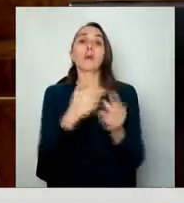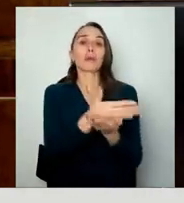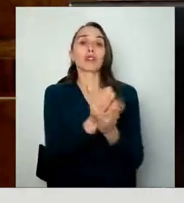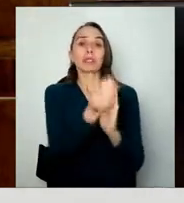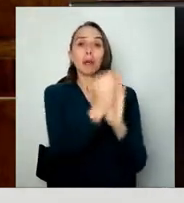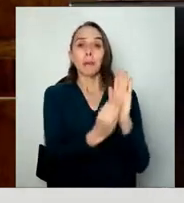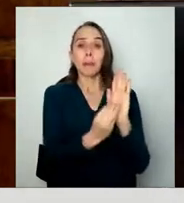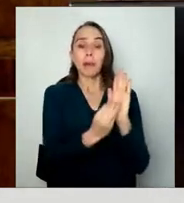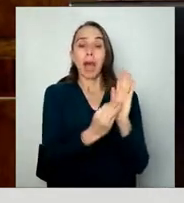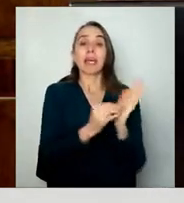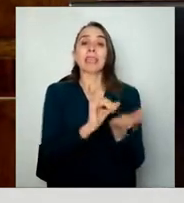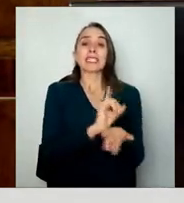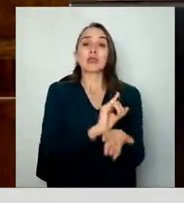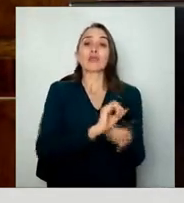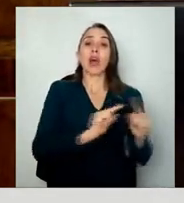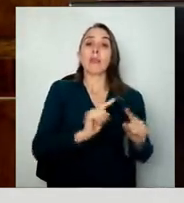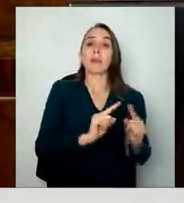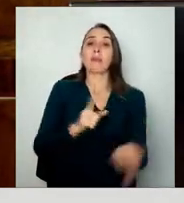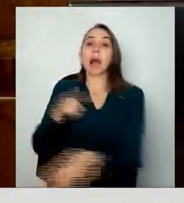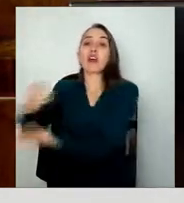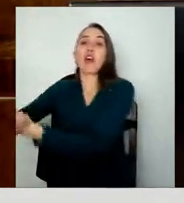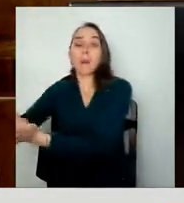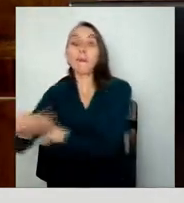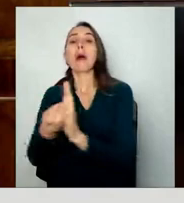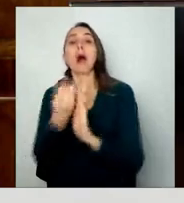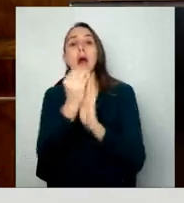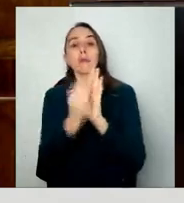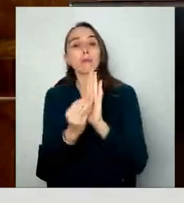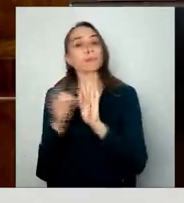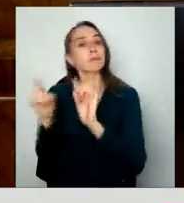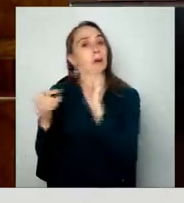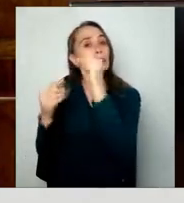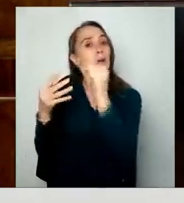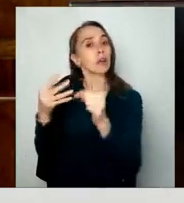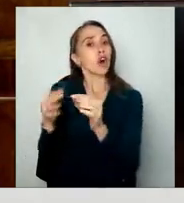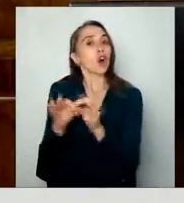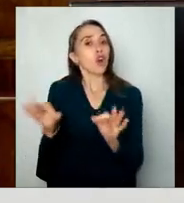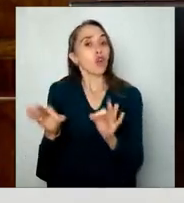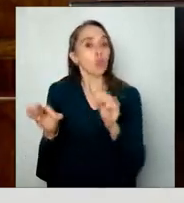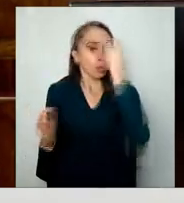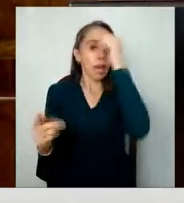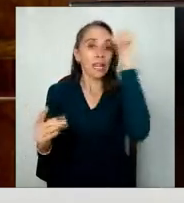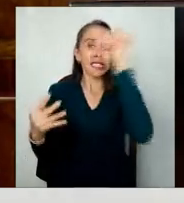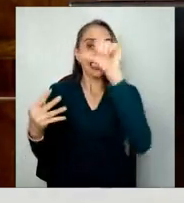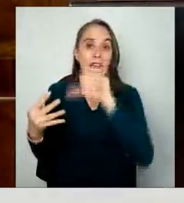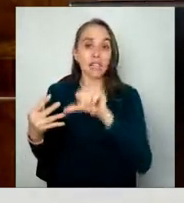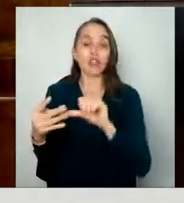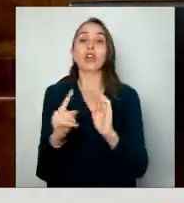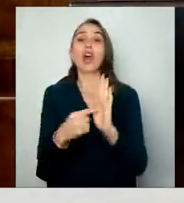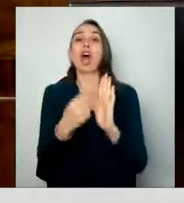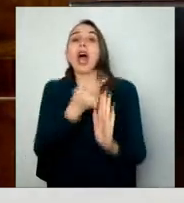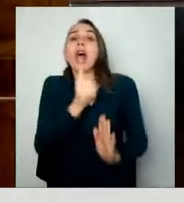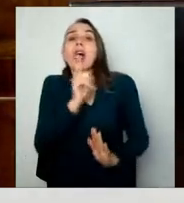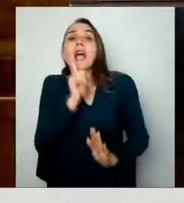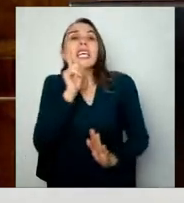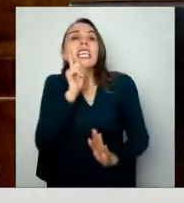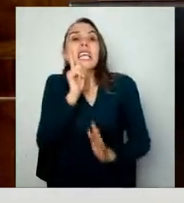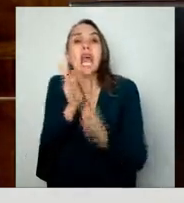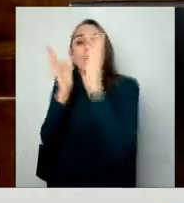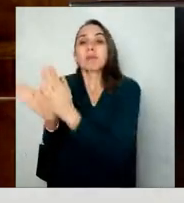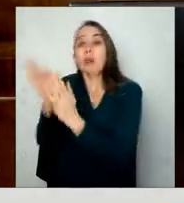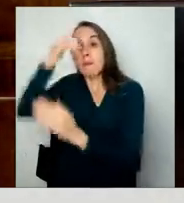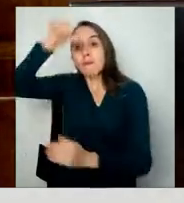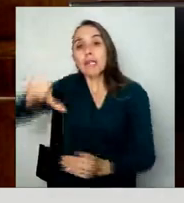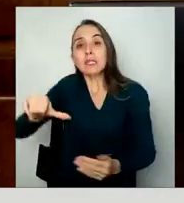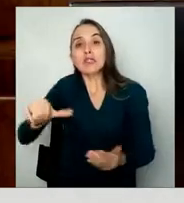se contemplaban también una serie de conductas supuestamente sancionables sin embargo no señalaba Quién tenía esa potestad y su procedimiento de aplicación